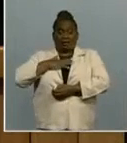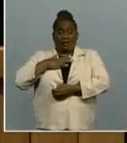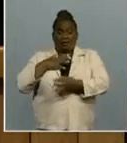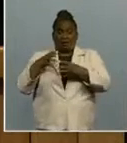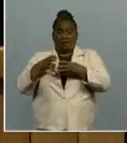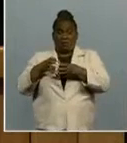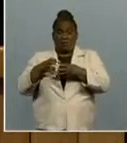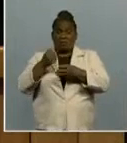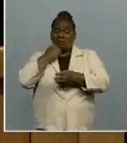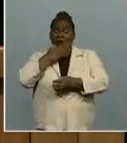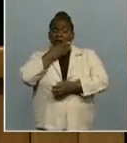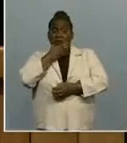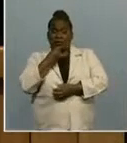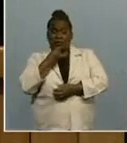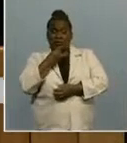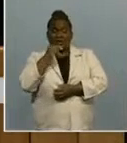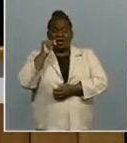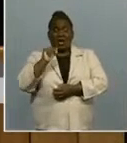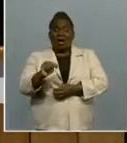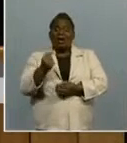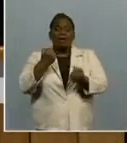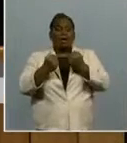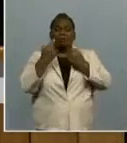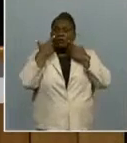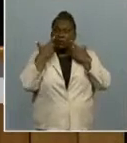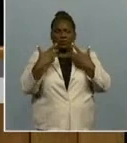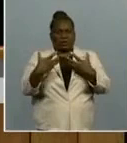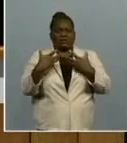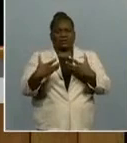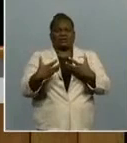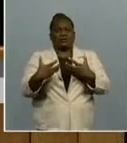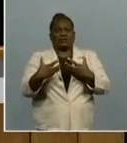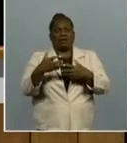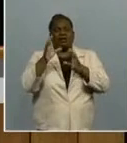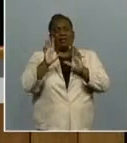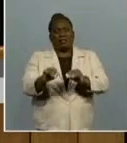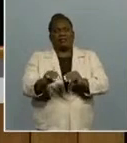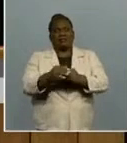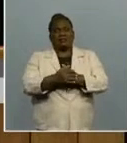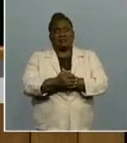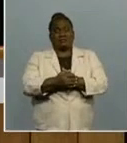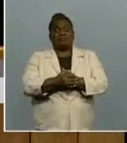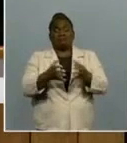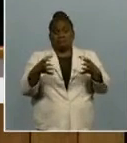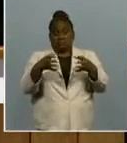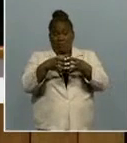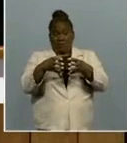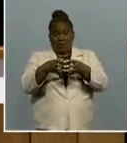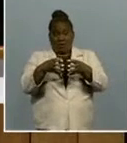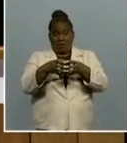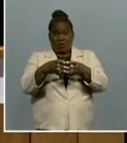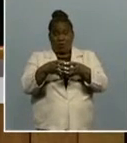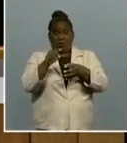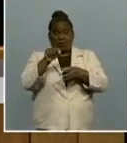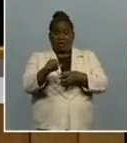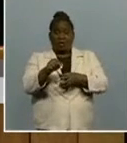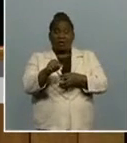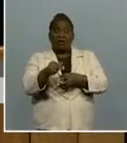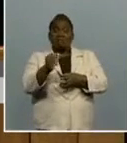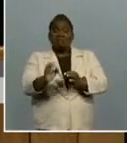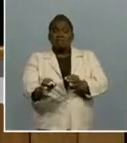hay una trascendencia imposible de soslayar la generación del centenario del apóstol